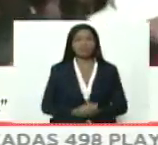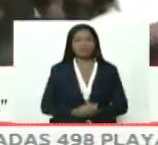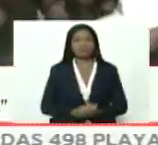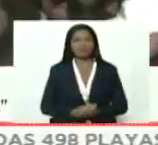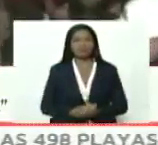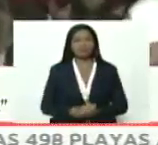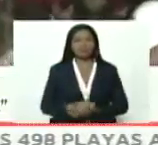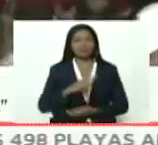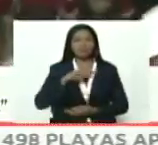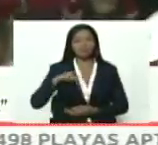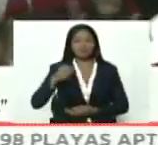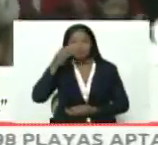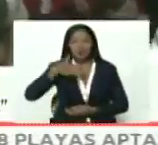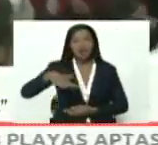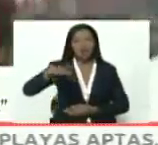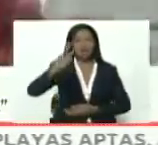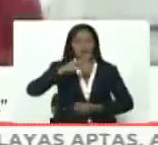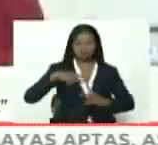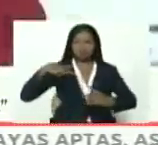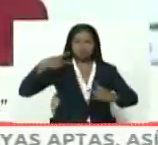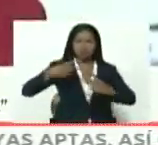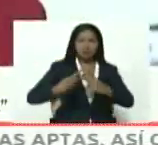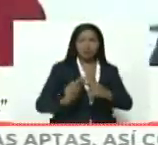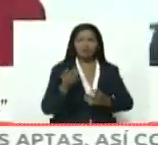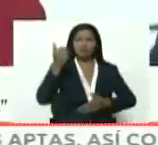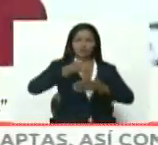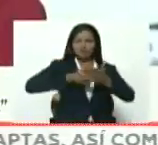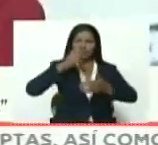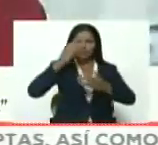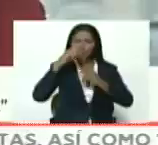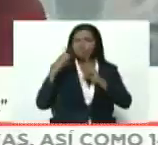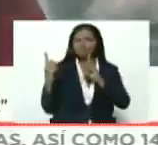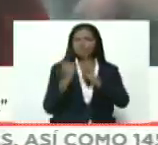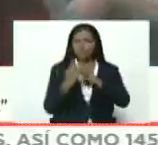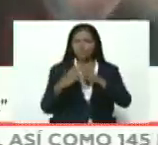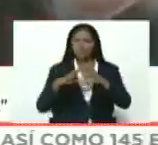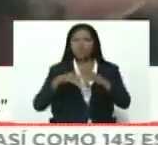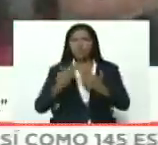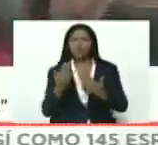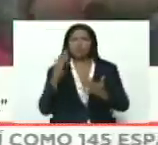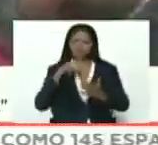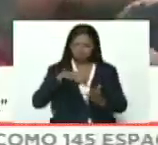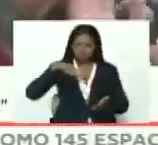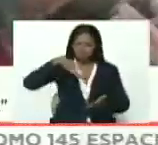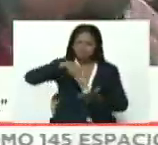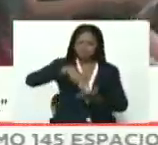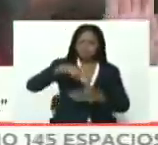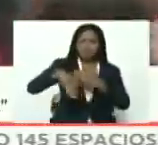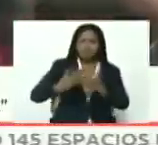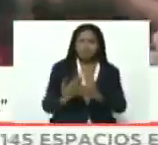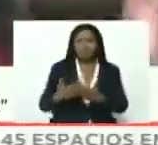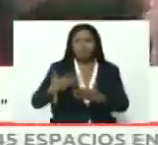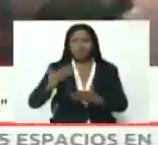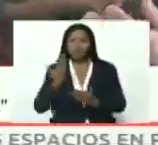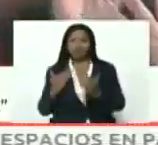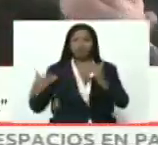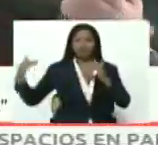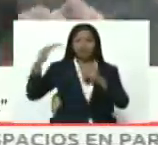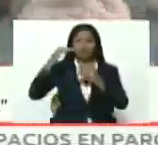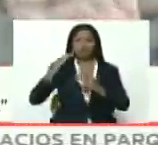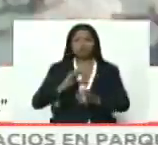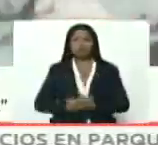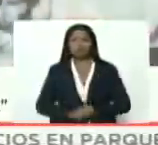que nuestro pueblo es muy valiente al afrontarlo y se levanta hasta poder